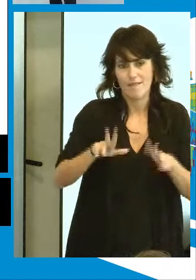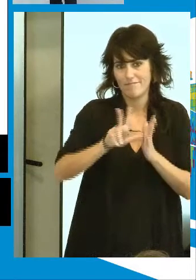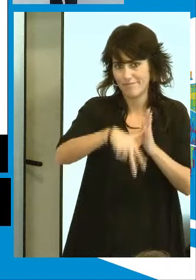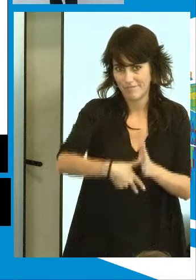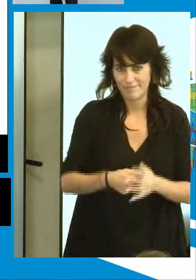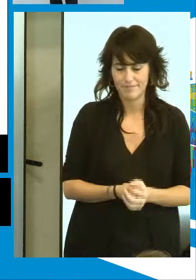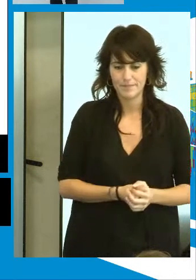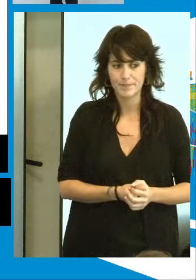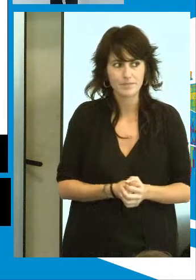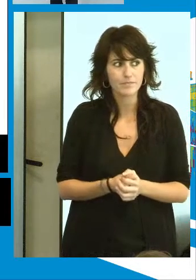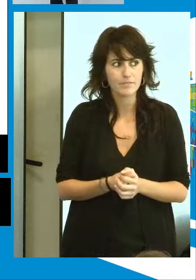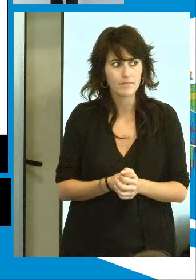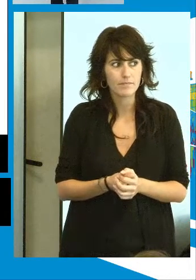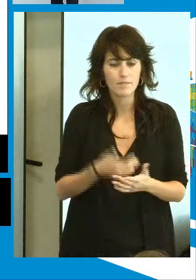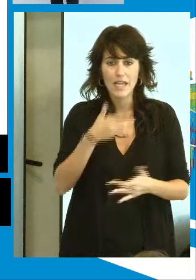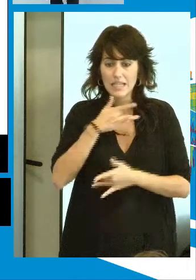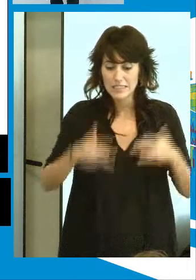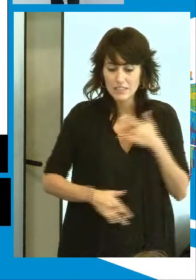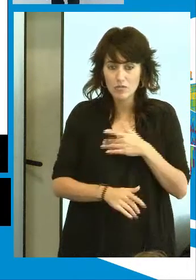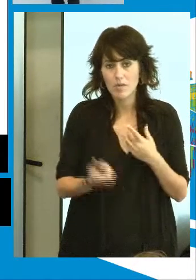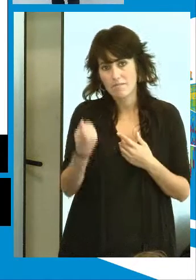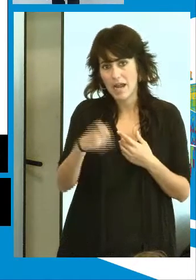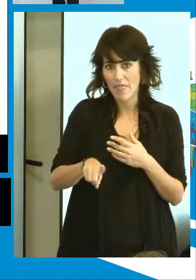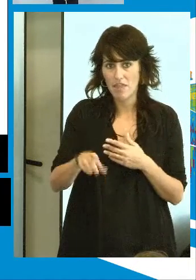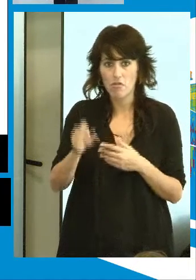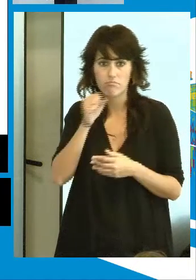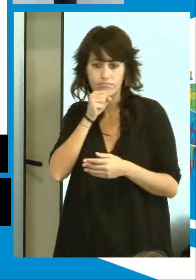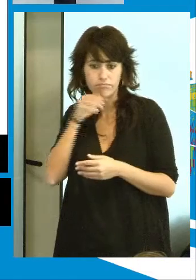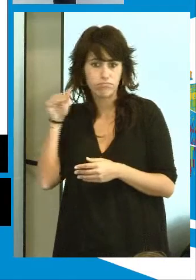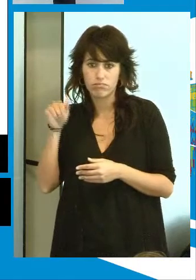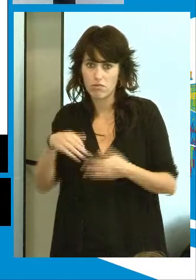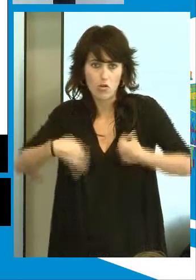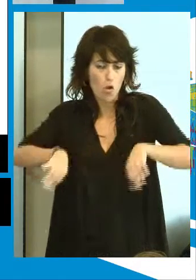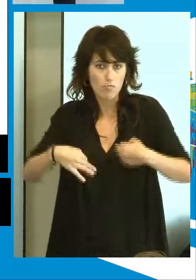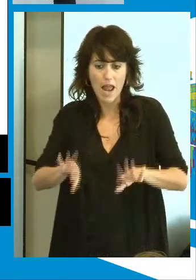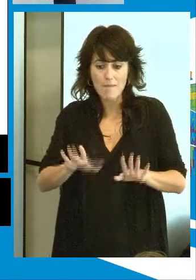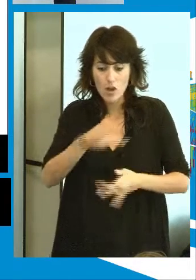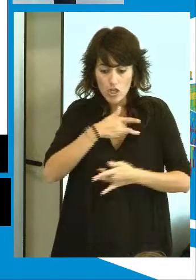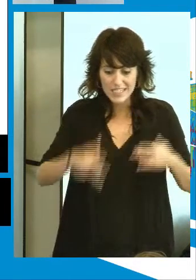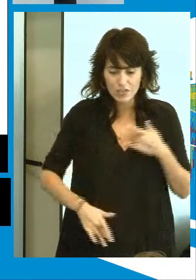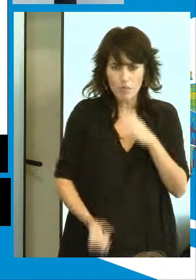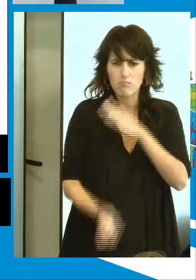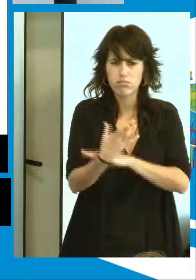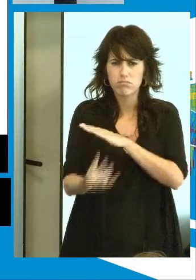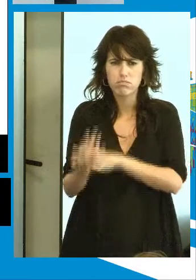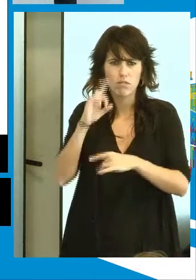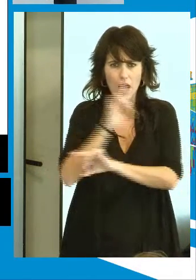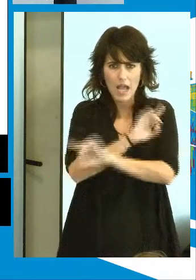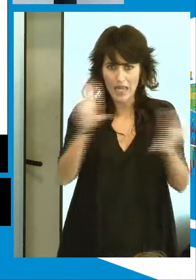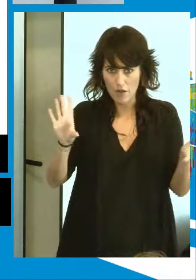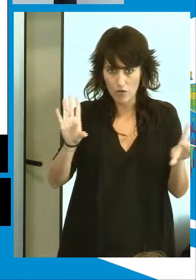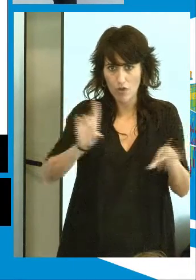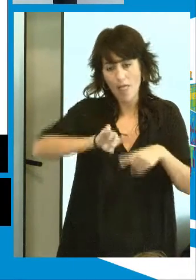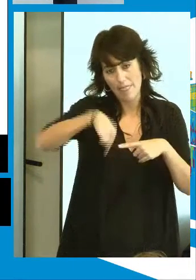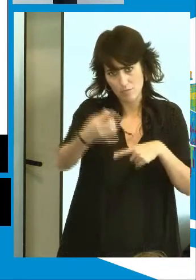tardío. La sintomatología es similar al envejecimiento normal, pero los síntomas aparecen de forma más clara cuando luego se ha